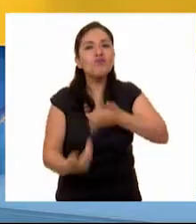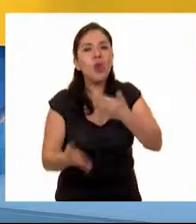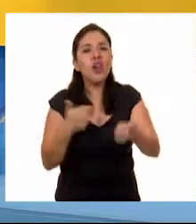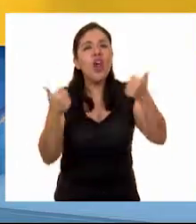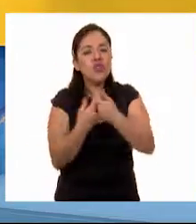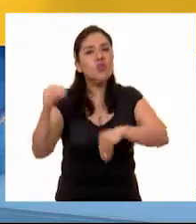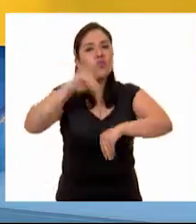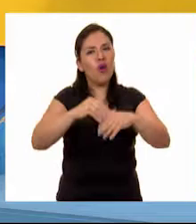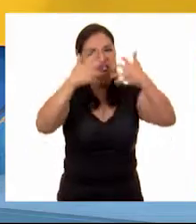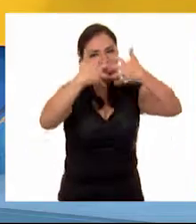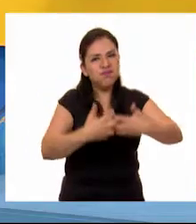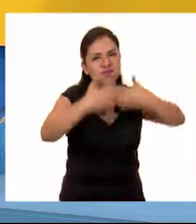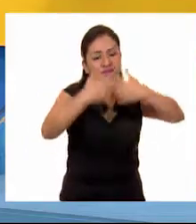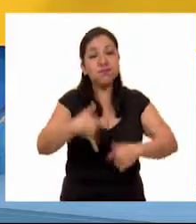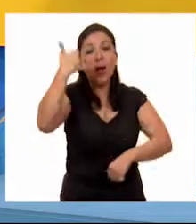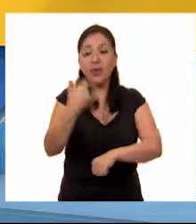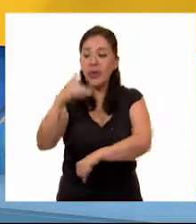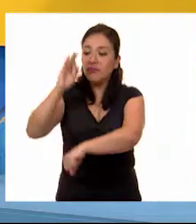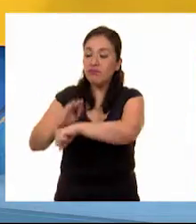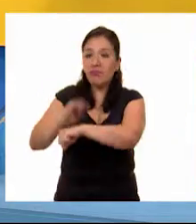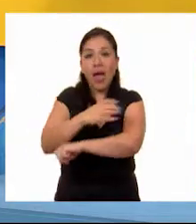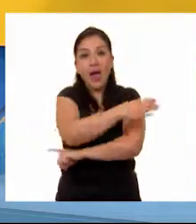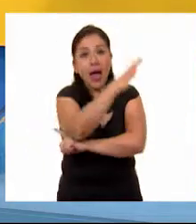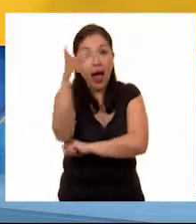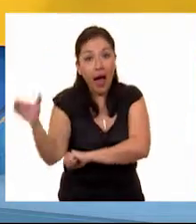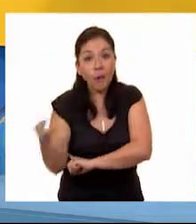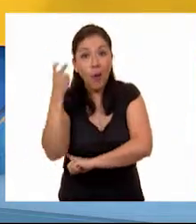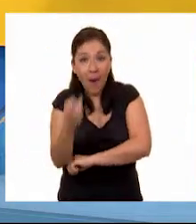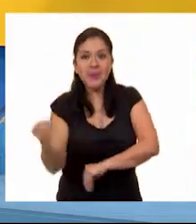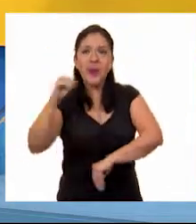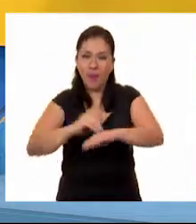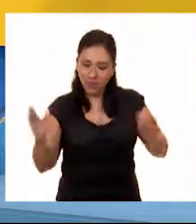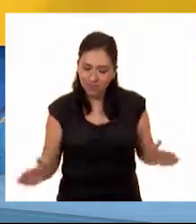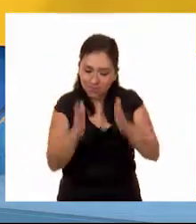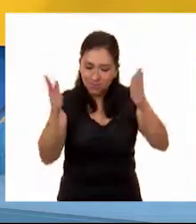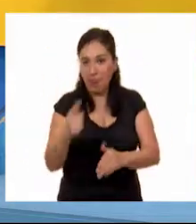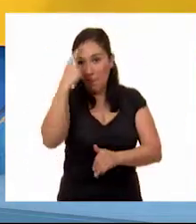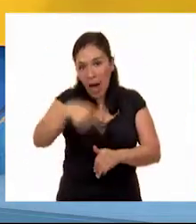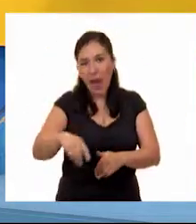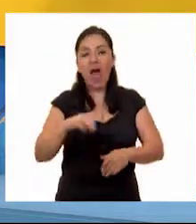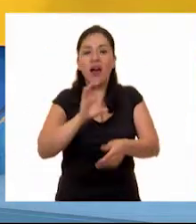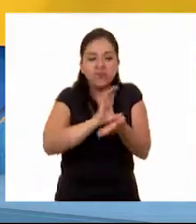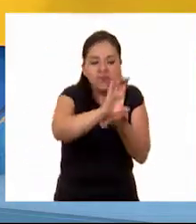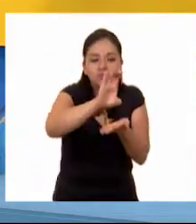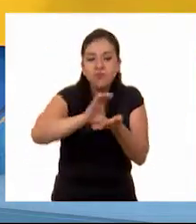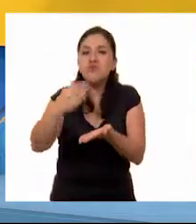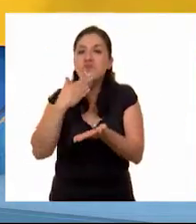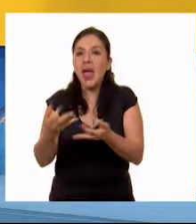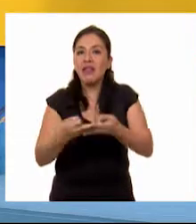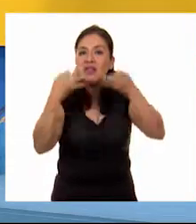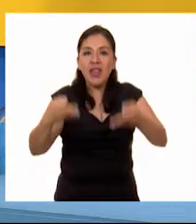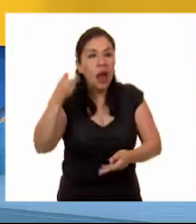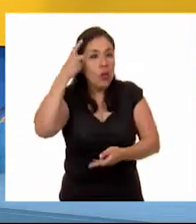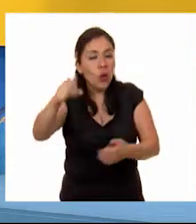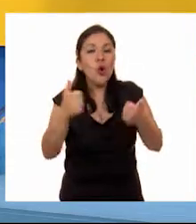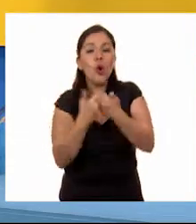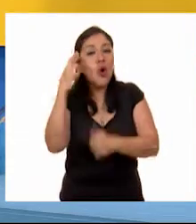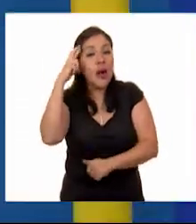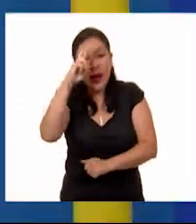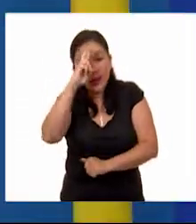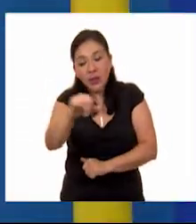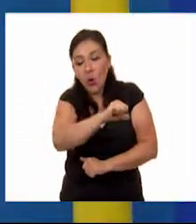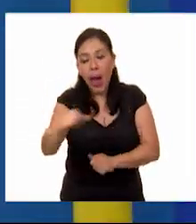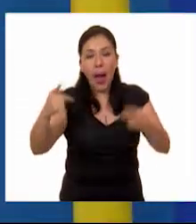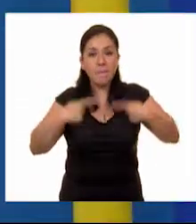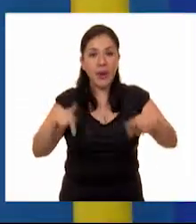en la industria y en el campo. Por lo que se fomentó la distribución de tierras y el respeto a los derechos de los trabajadores. Y a